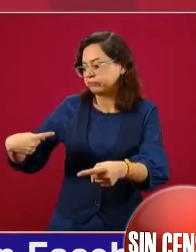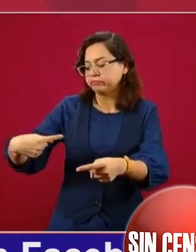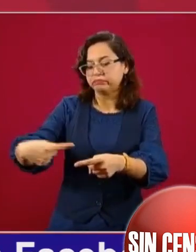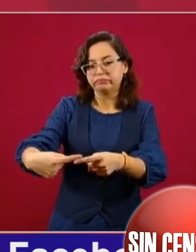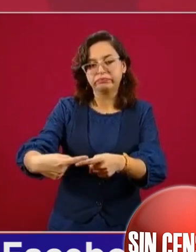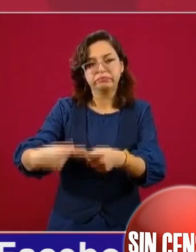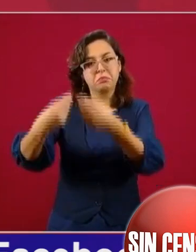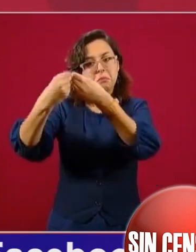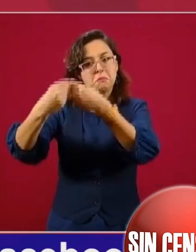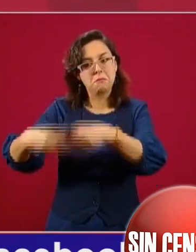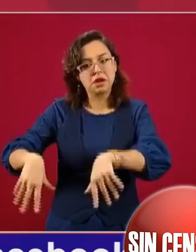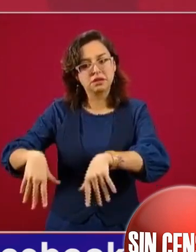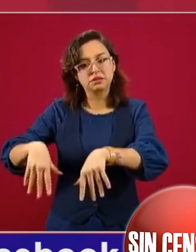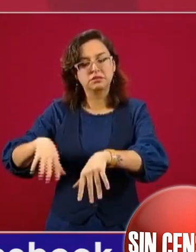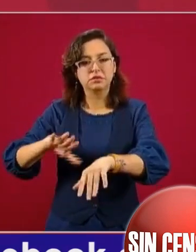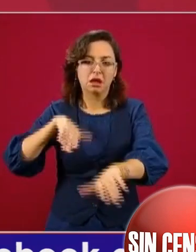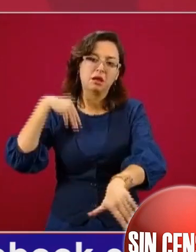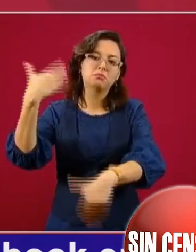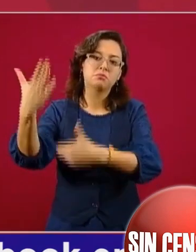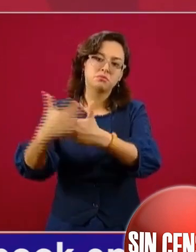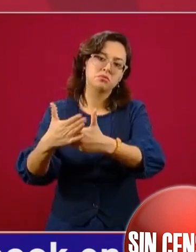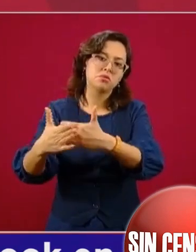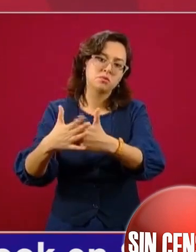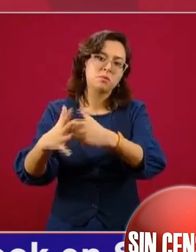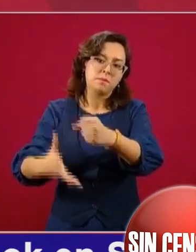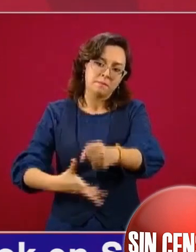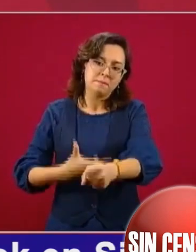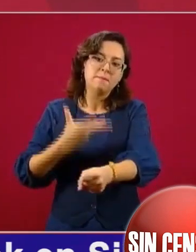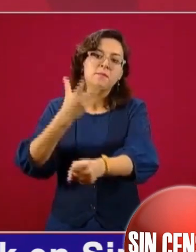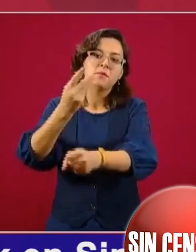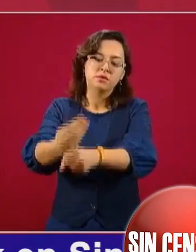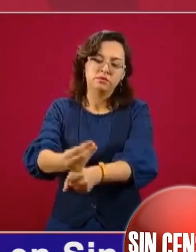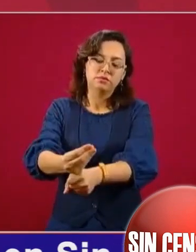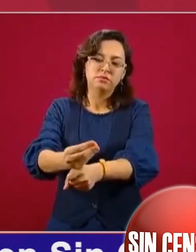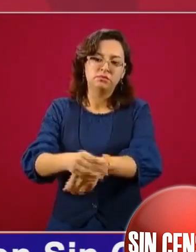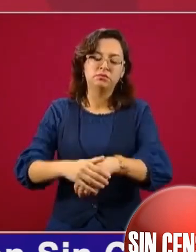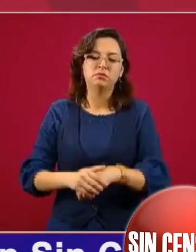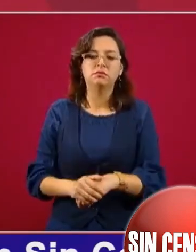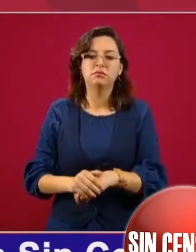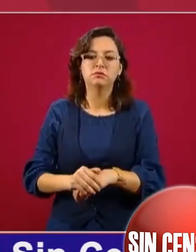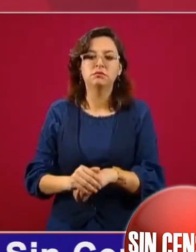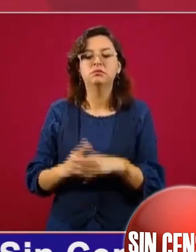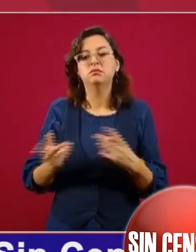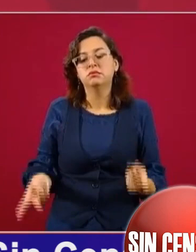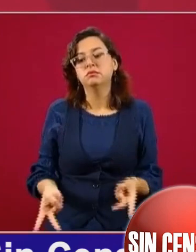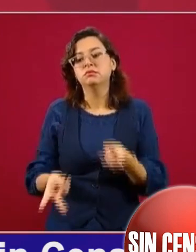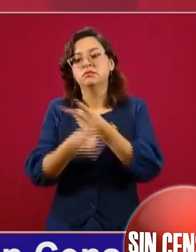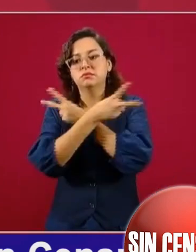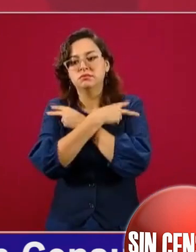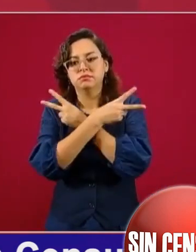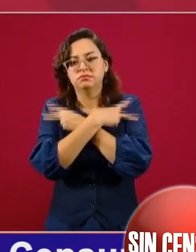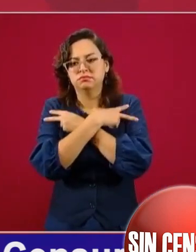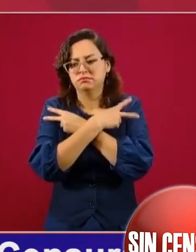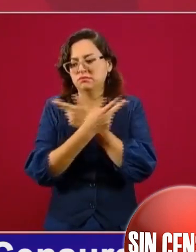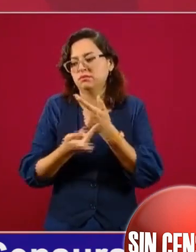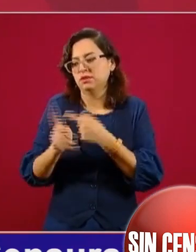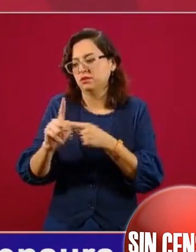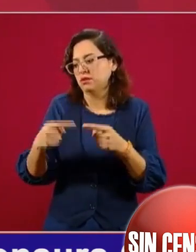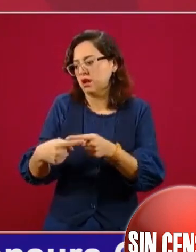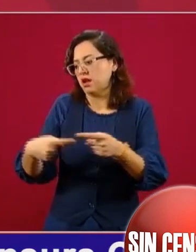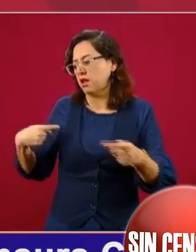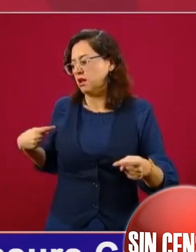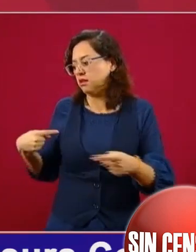ese tiempo de vacaciones a los maestros, en